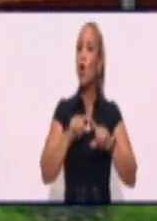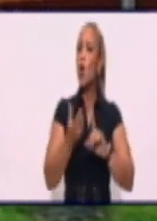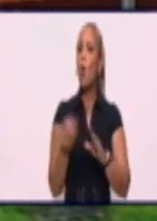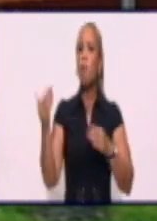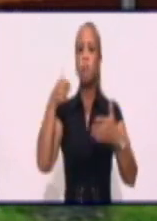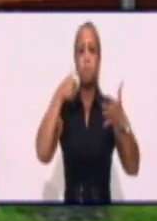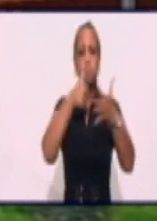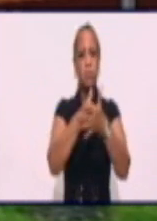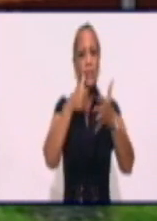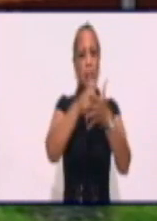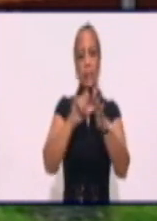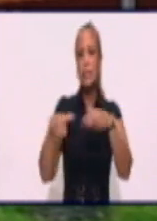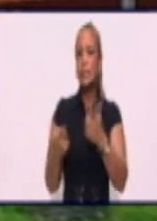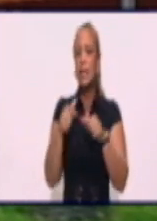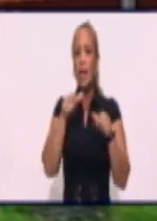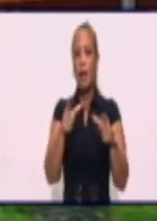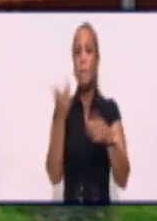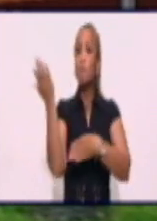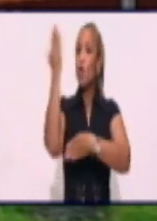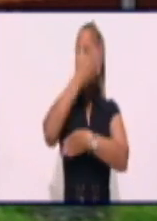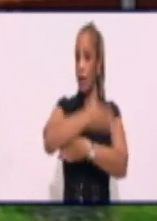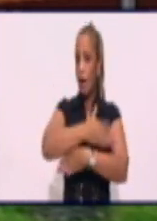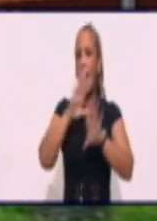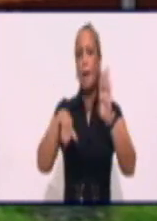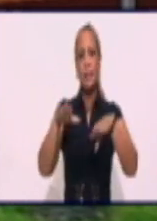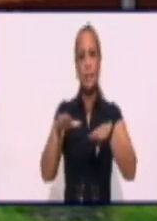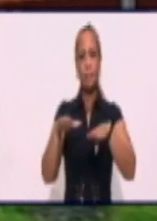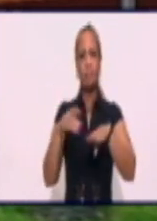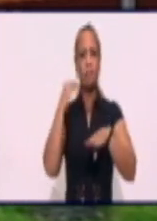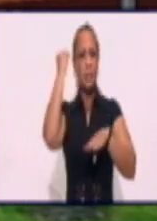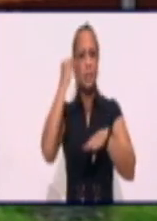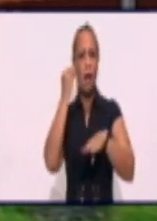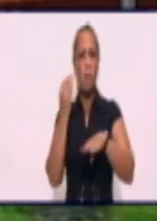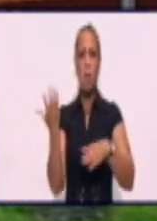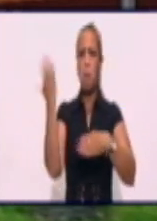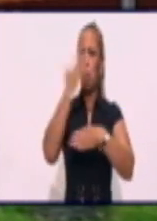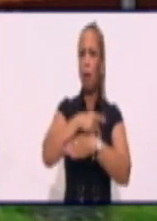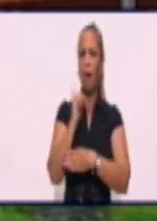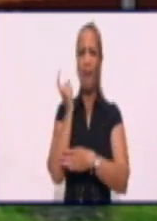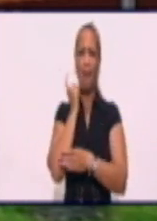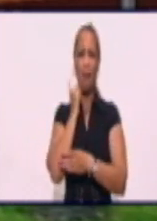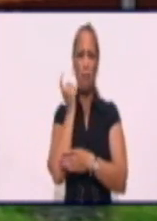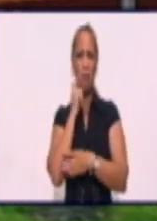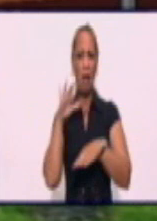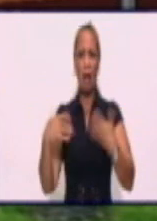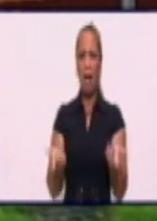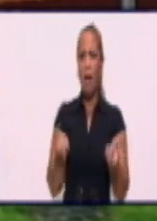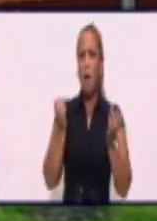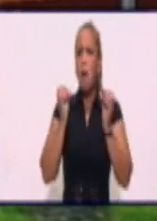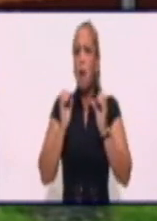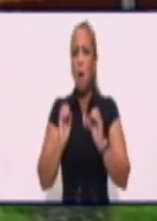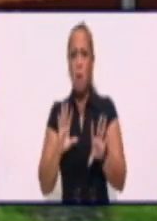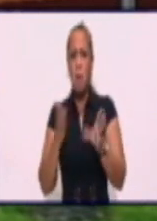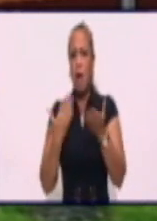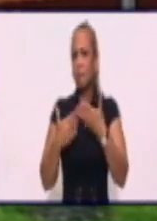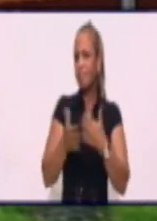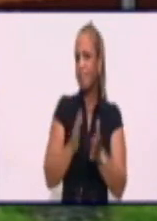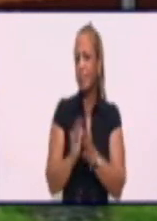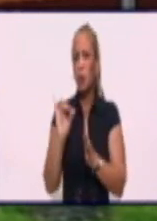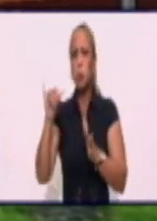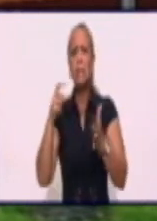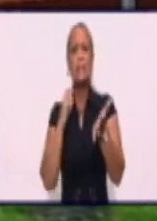el bloqueo. Porque a veces creemos que el bloqueo es muela o que el bloqueo es un pretexto o que el bloqueo es una